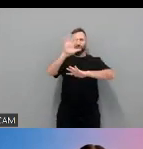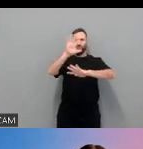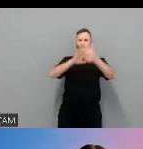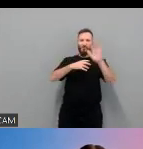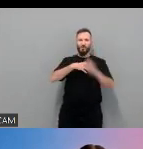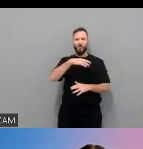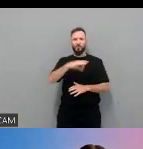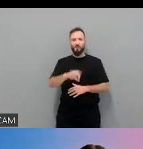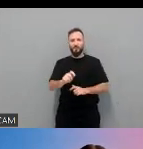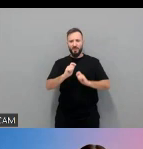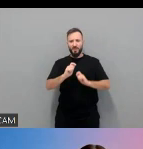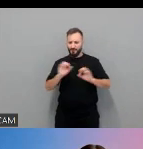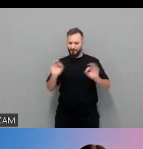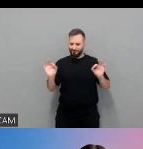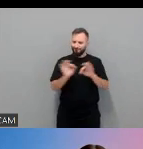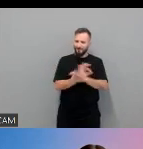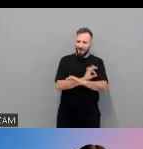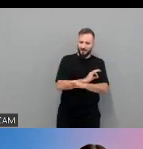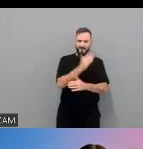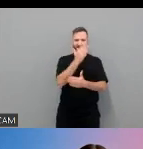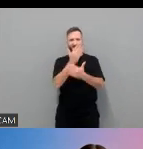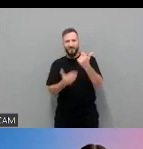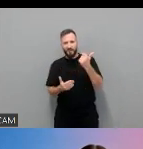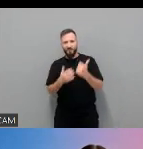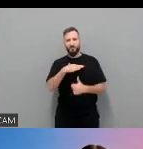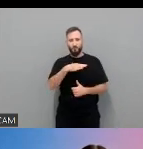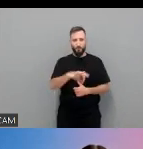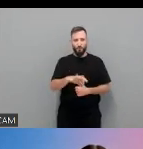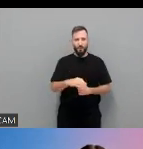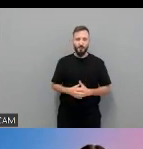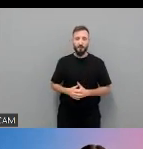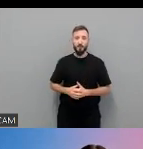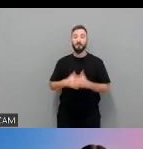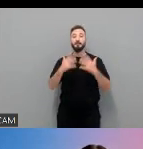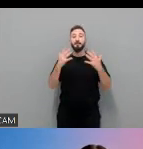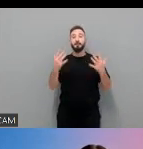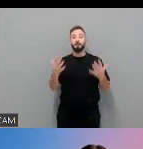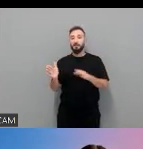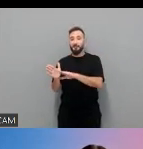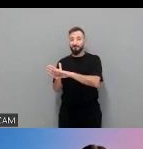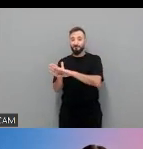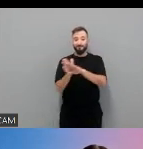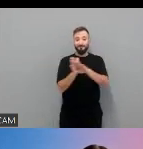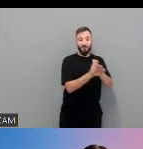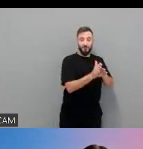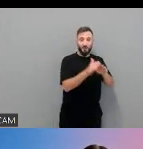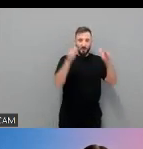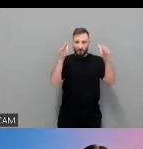pie a errores, a confusiones. Entonces voy a ir directamente